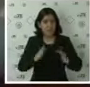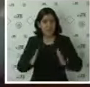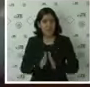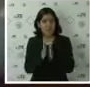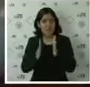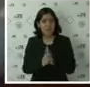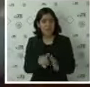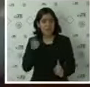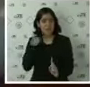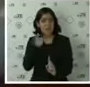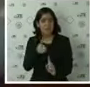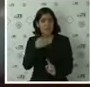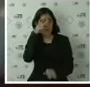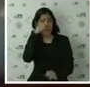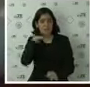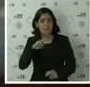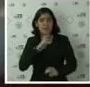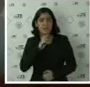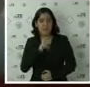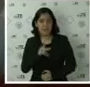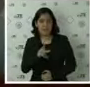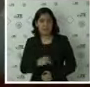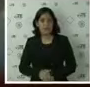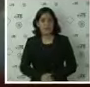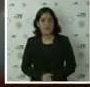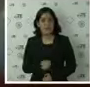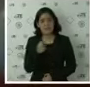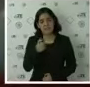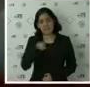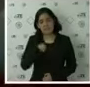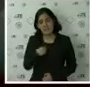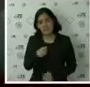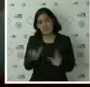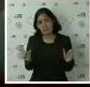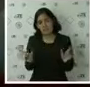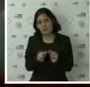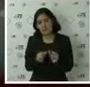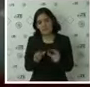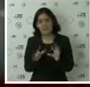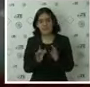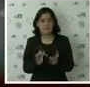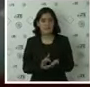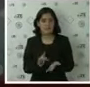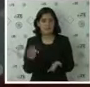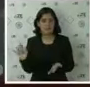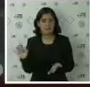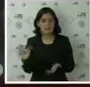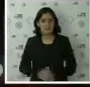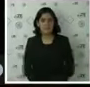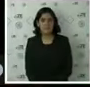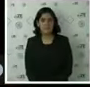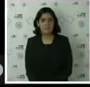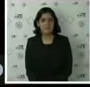para el beneficio de nuestro país. Esa sería mi intervención. Gracias.